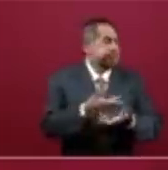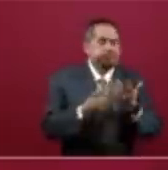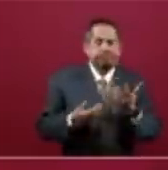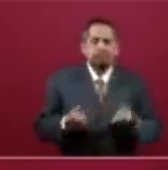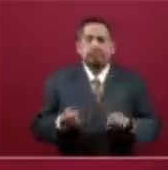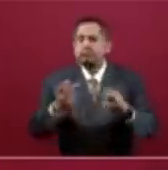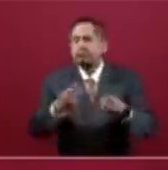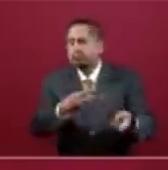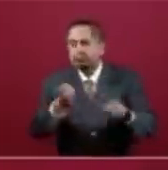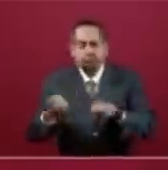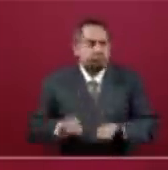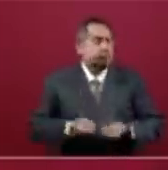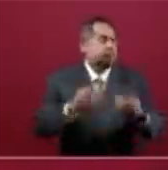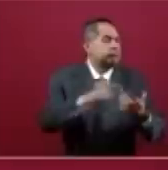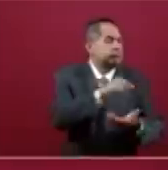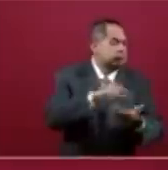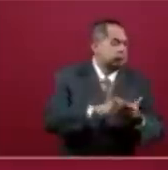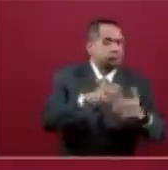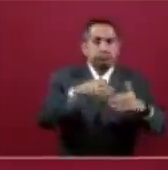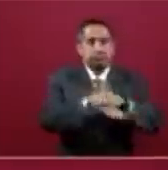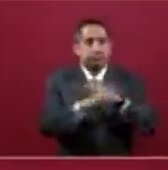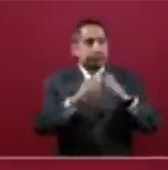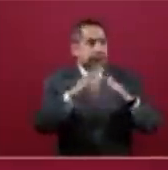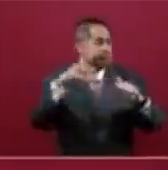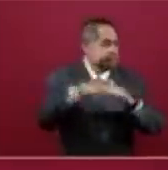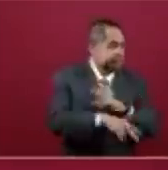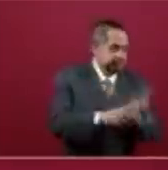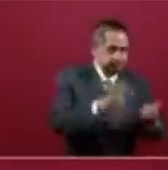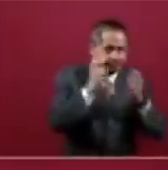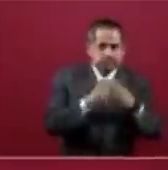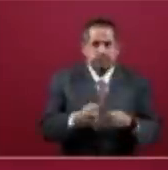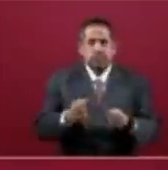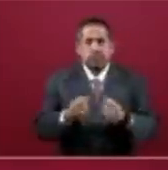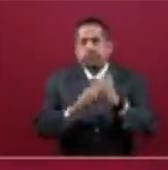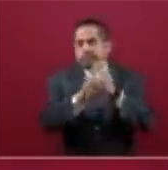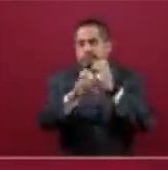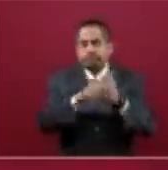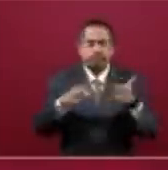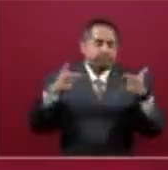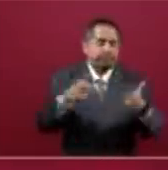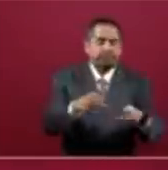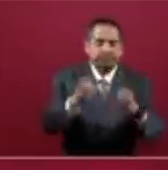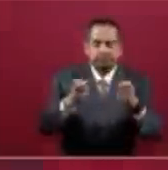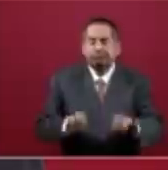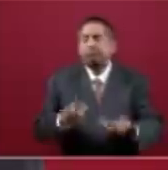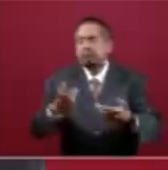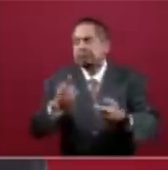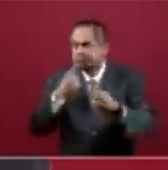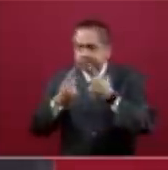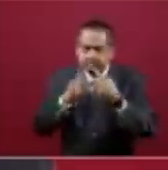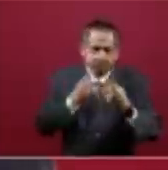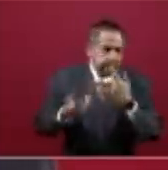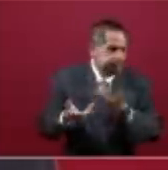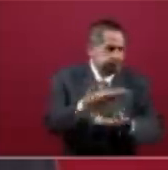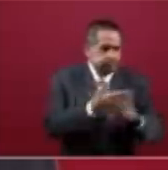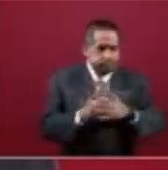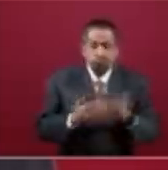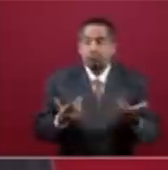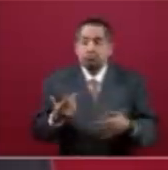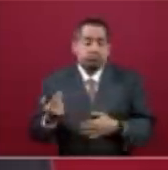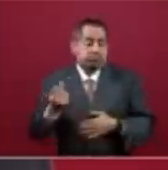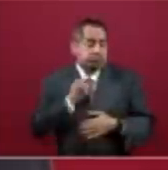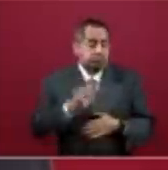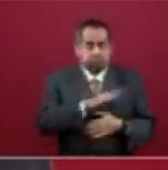cuántos robos a casa habitación, cuántos robos en el transporte, ¿sí? Si hubo